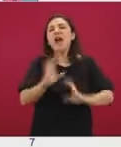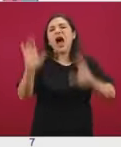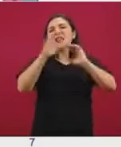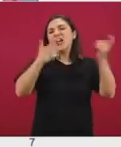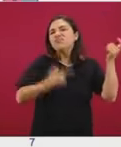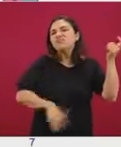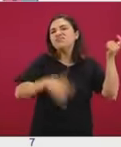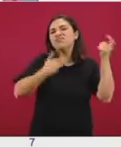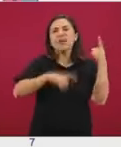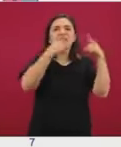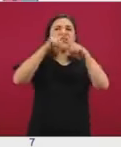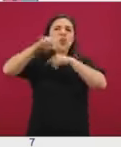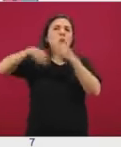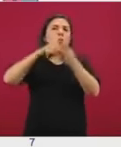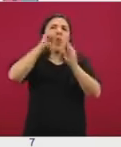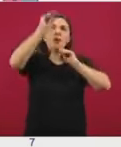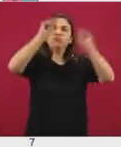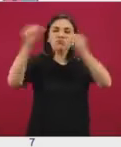diferentes lugares.